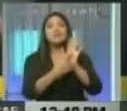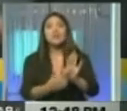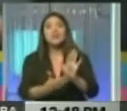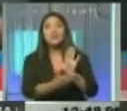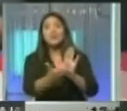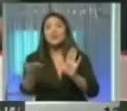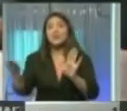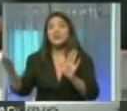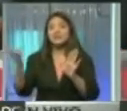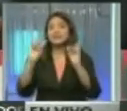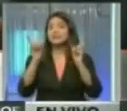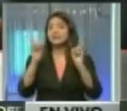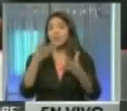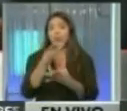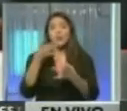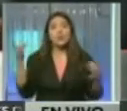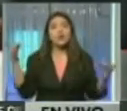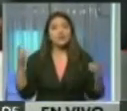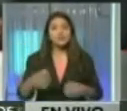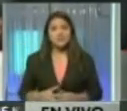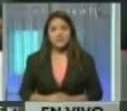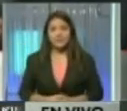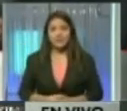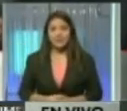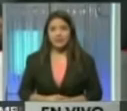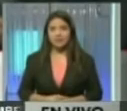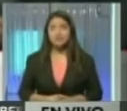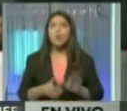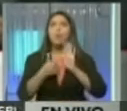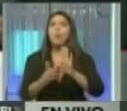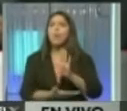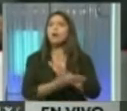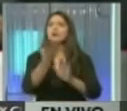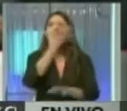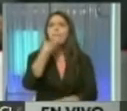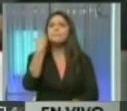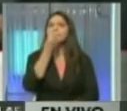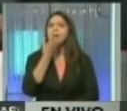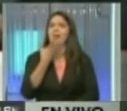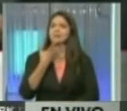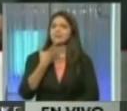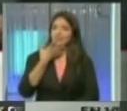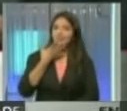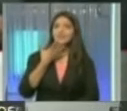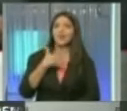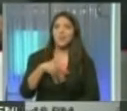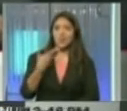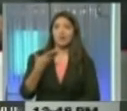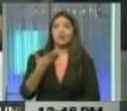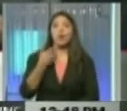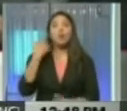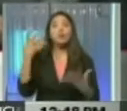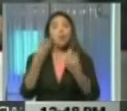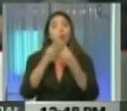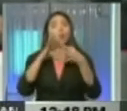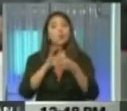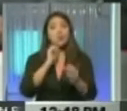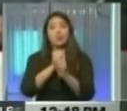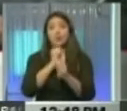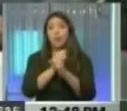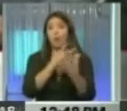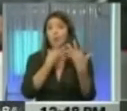un contenido extraordinario, un contenido que no solo muestra la belleza de la que somos capaces cuando nos unimos y trabajamos